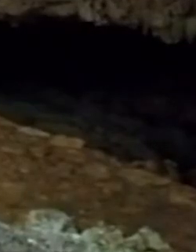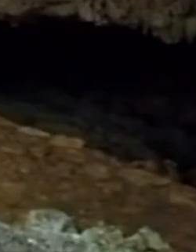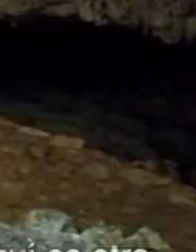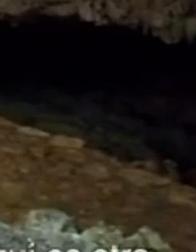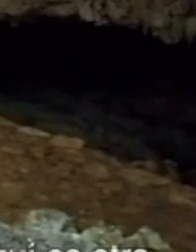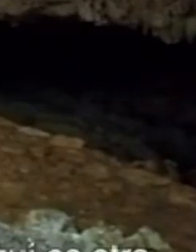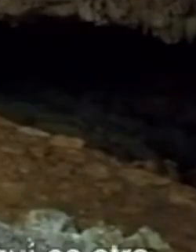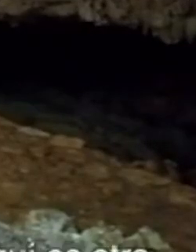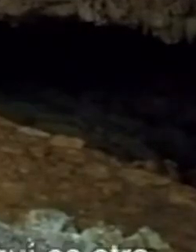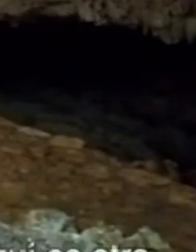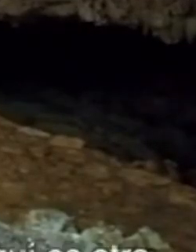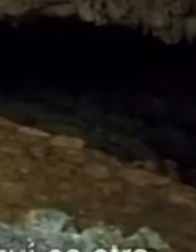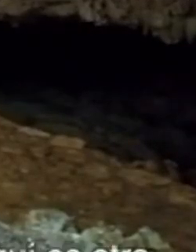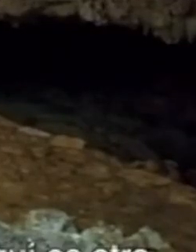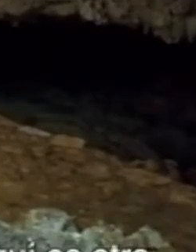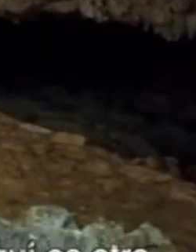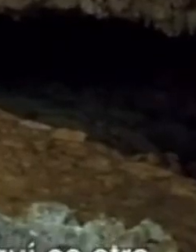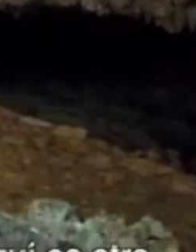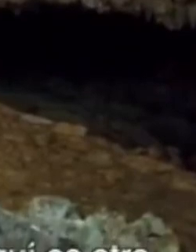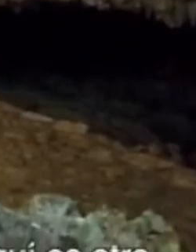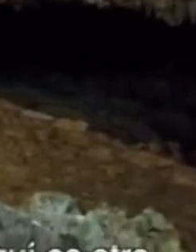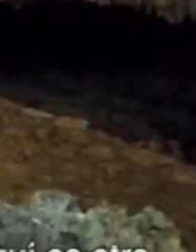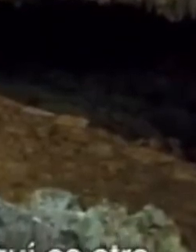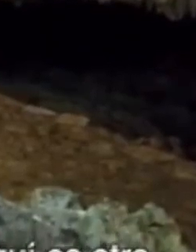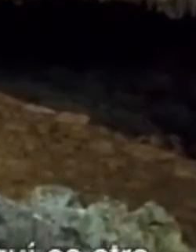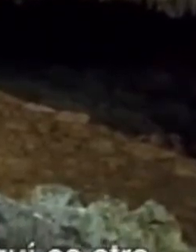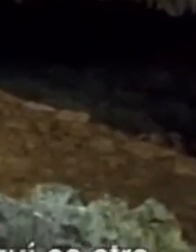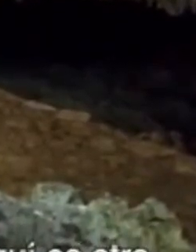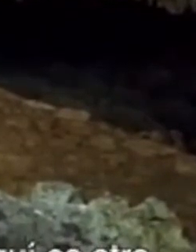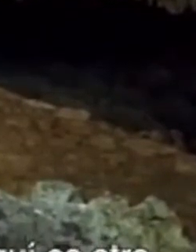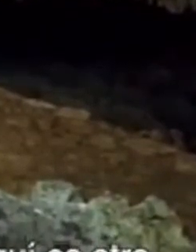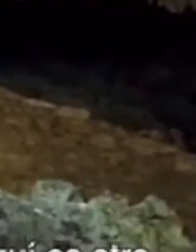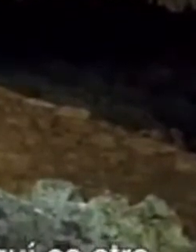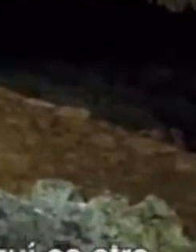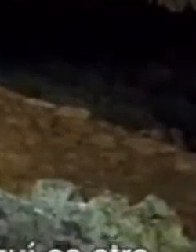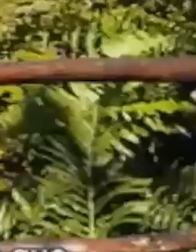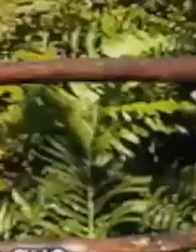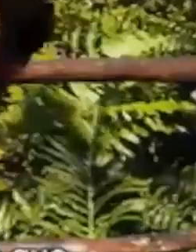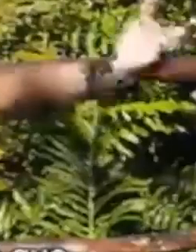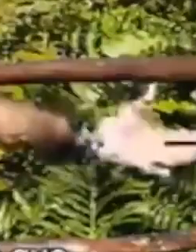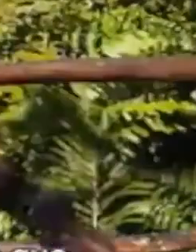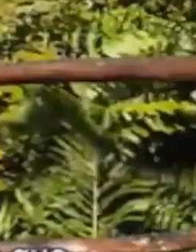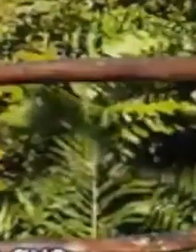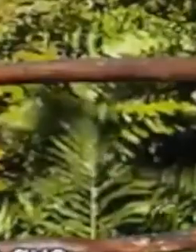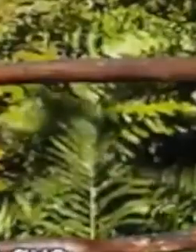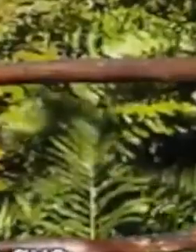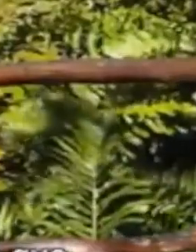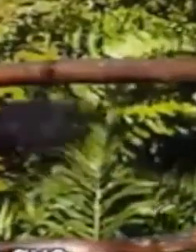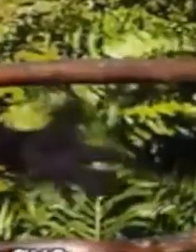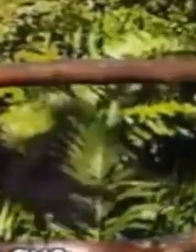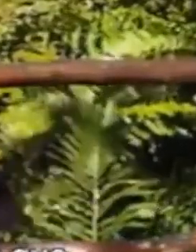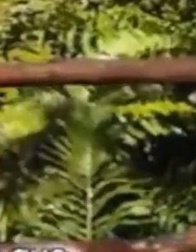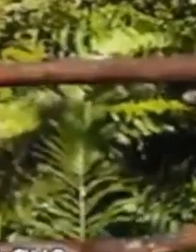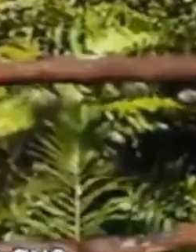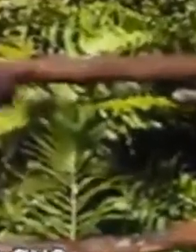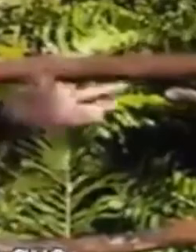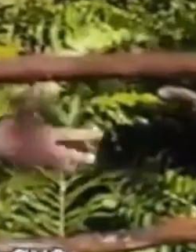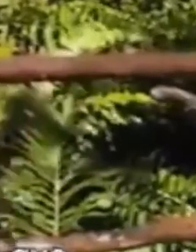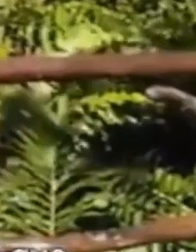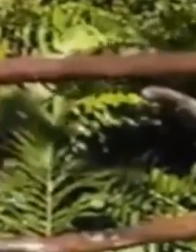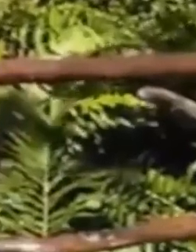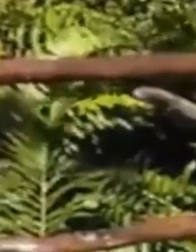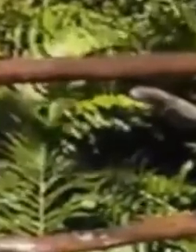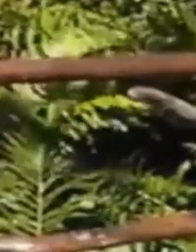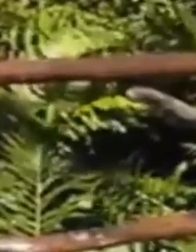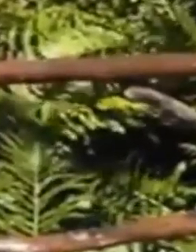admiradores, hagan creer lo que ellos dicen. Y la verdad, aquí es otra. A la gente, al país y a todo mundo, de